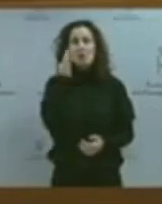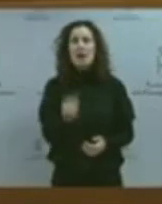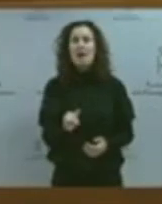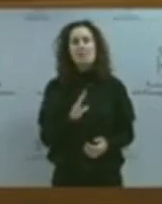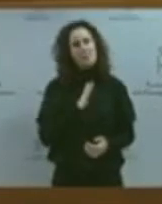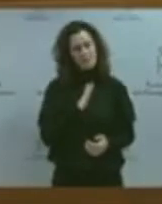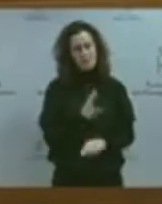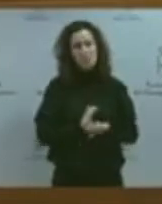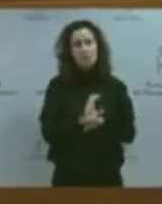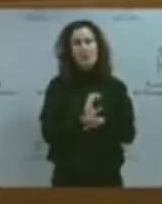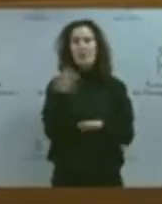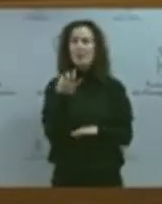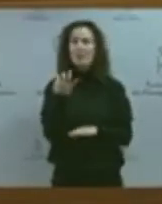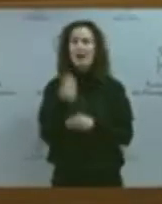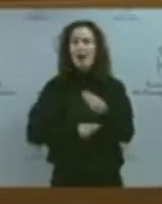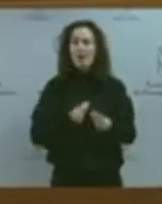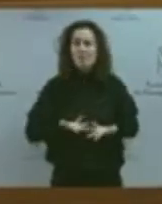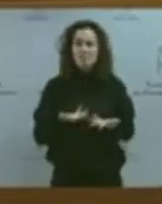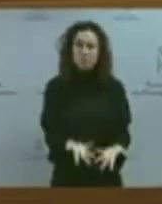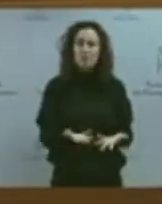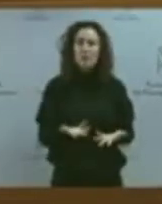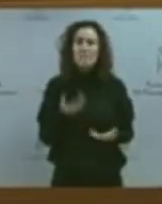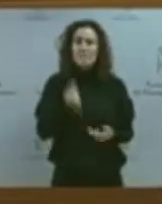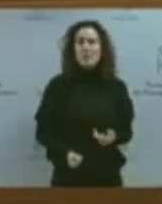este asunto, tiene que tomar decisiones y tiene que poner las cosas en orden.